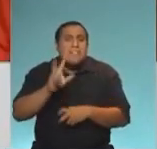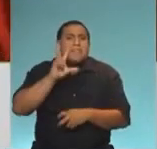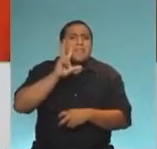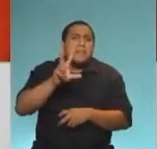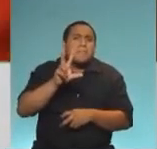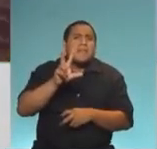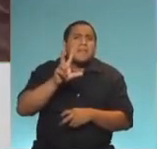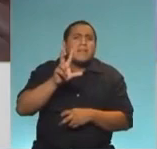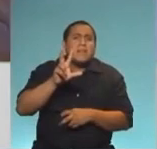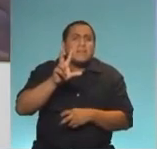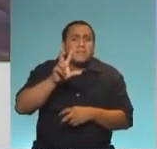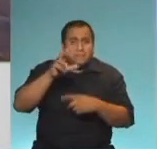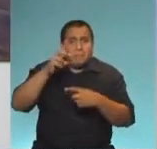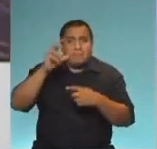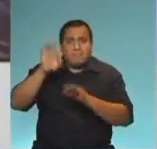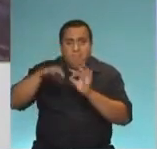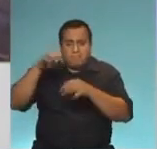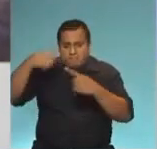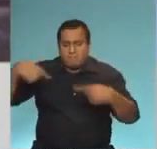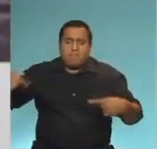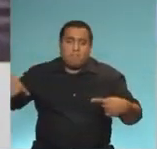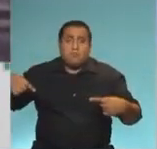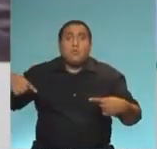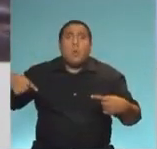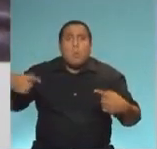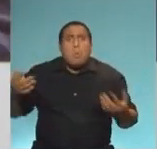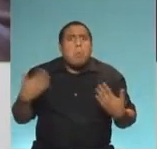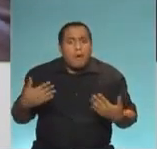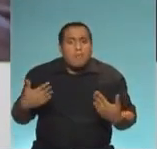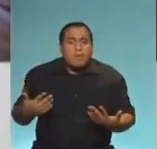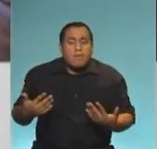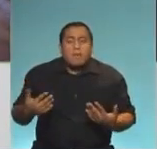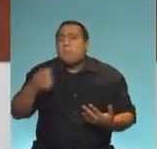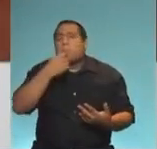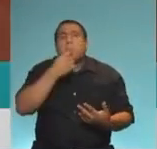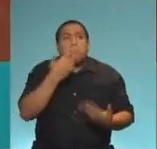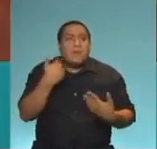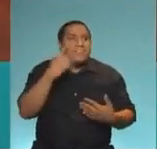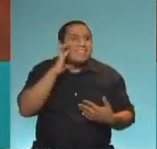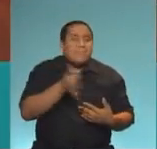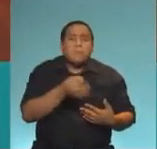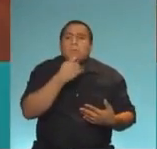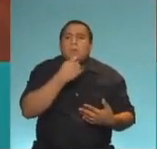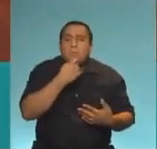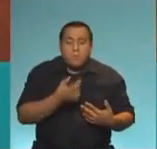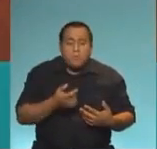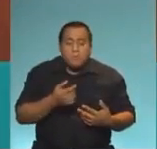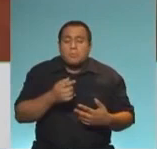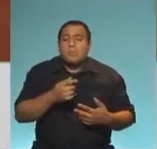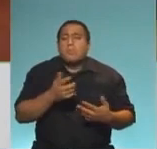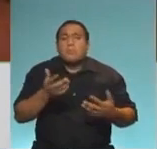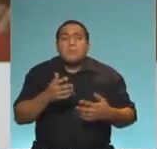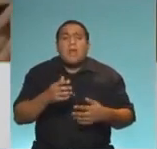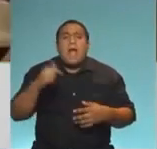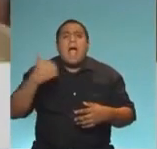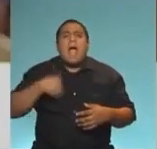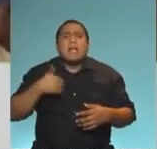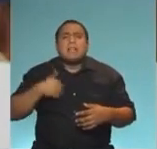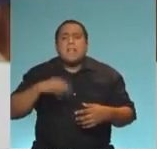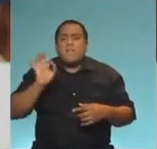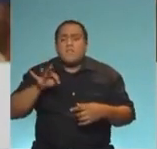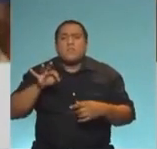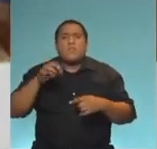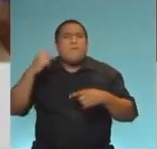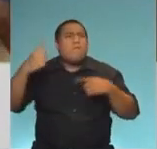poder evaluar un gran número de muestras y poder saber, por ejemplo, todas las variantes que circulan en nuestro país,